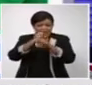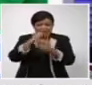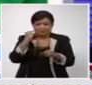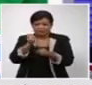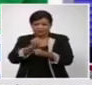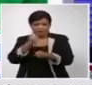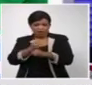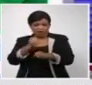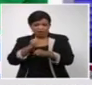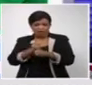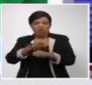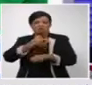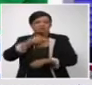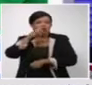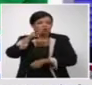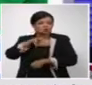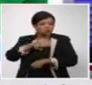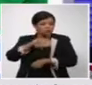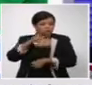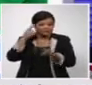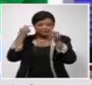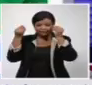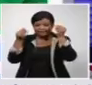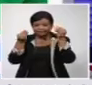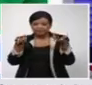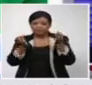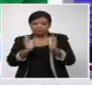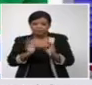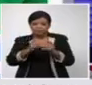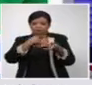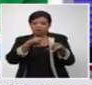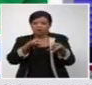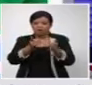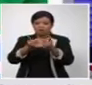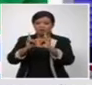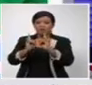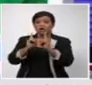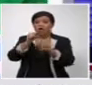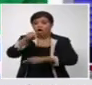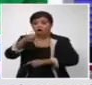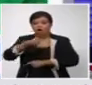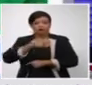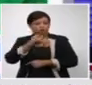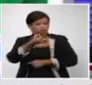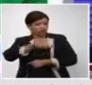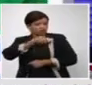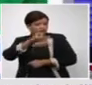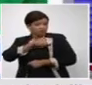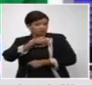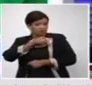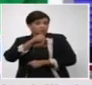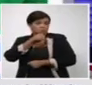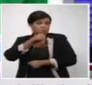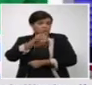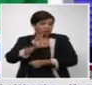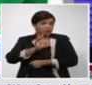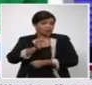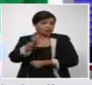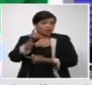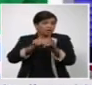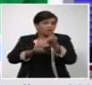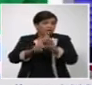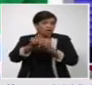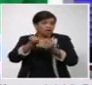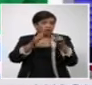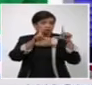hicieron una evaluación del comportamiento. Y yo hoy me voy a referir, con la posibilidad de algunas pantallas que